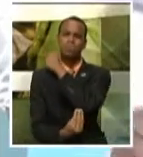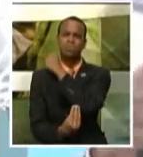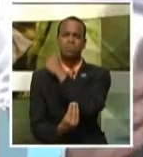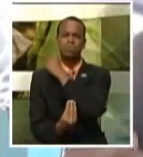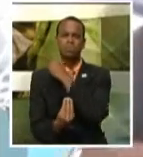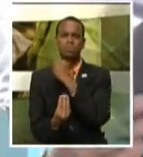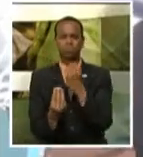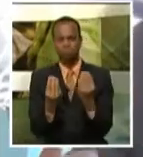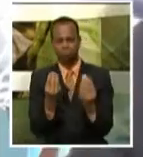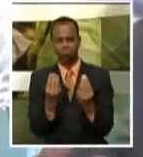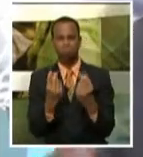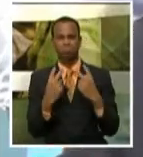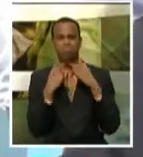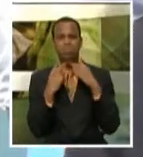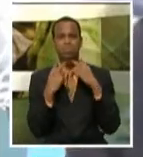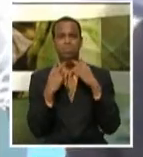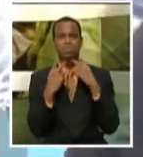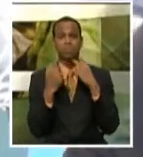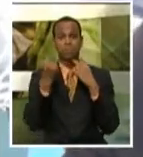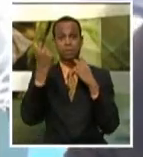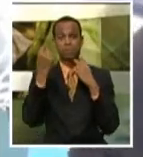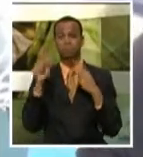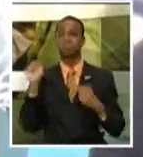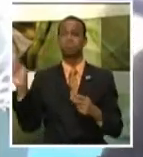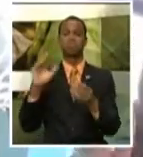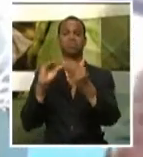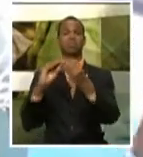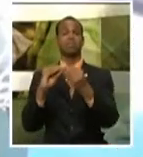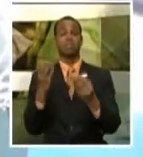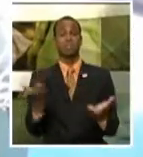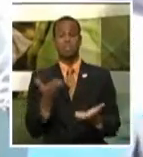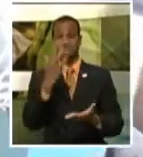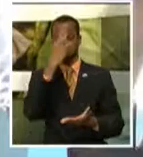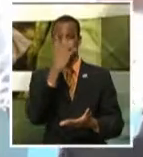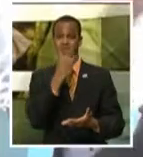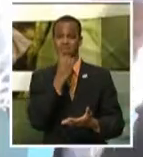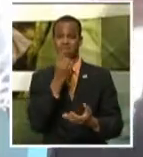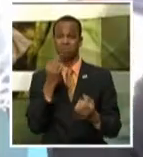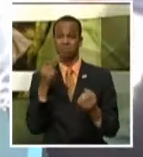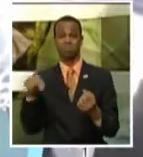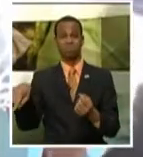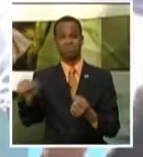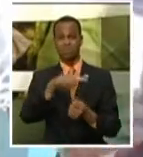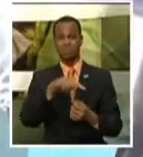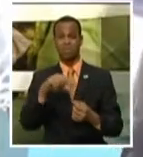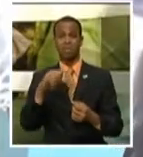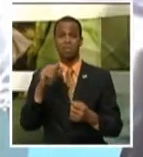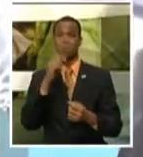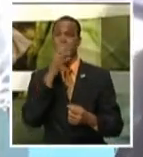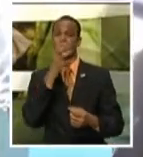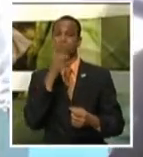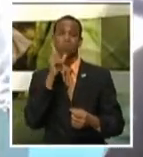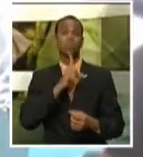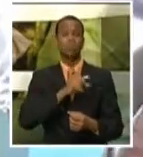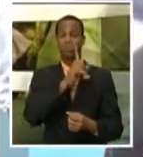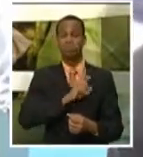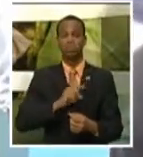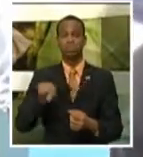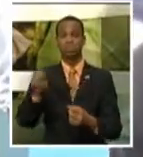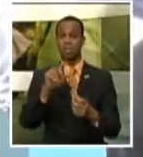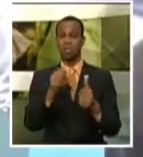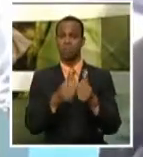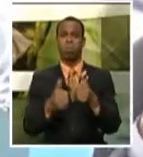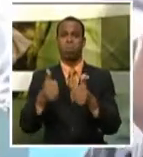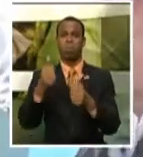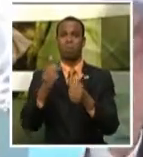Y se hablaba de que en la República Dominicana el porcentaje de madres solteras era superior al promedio de América